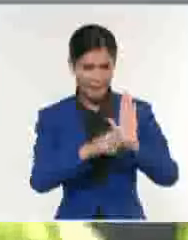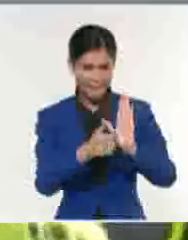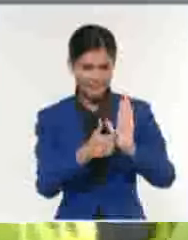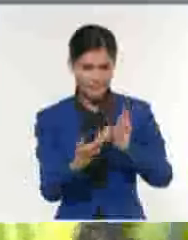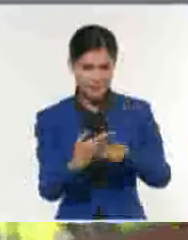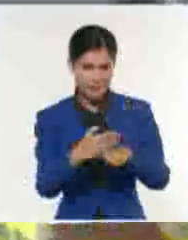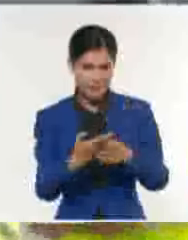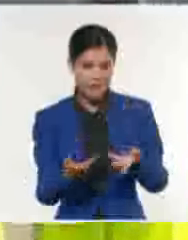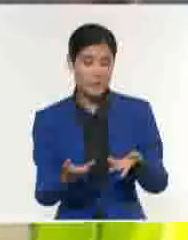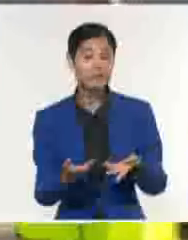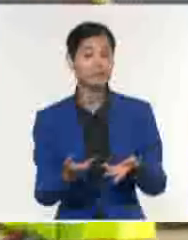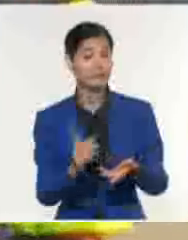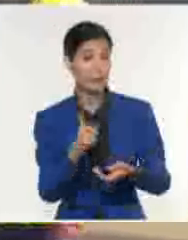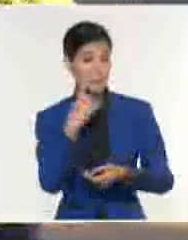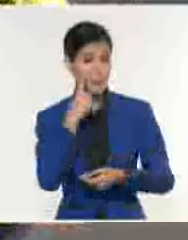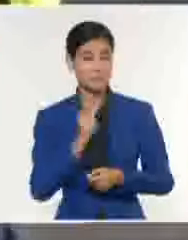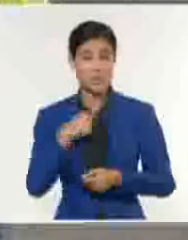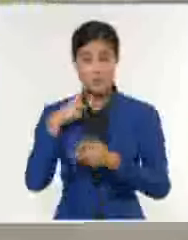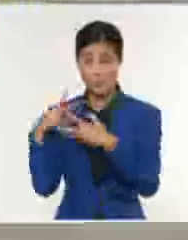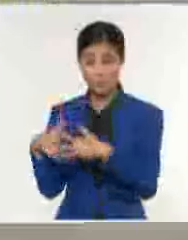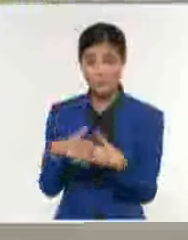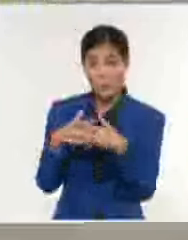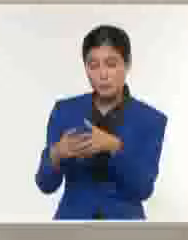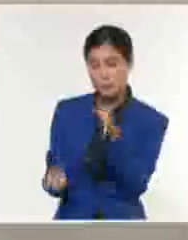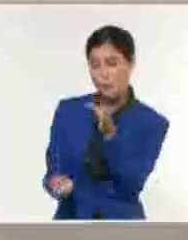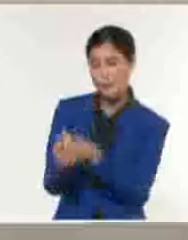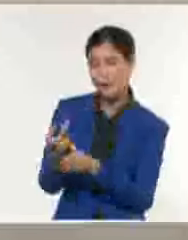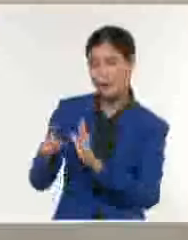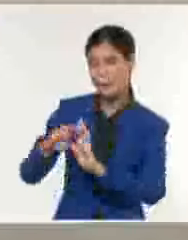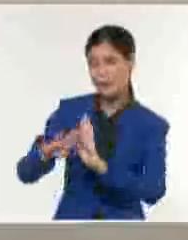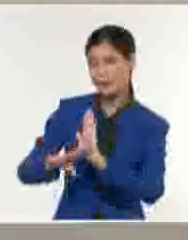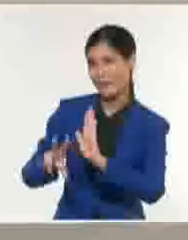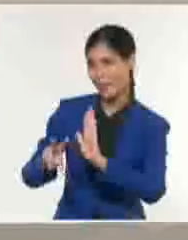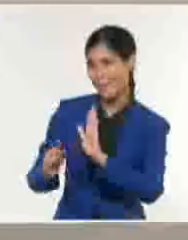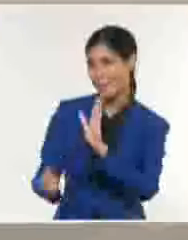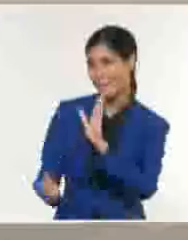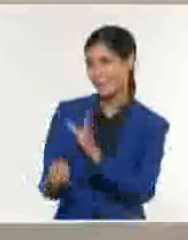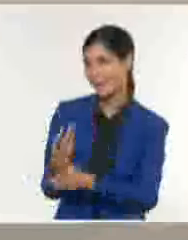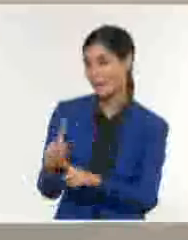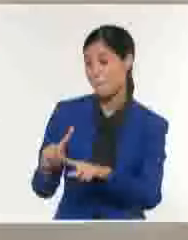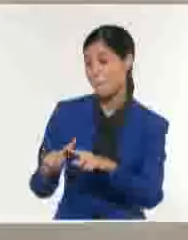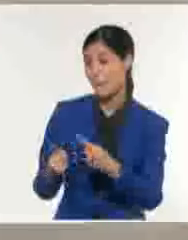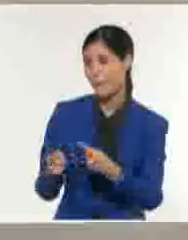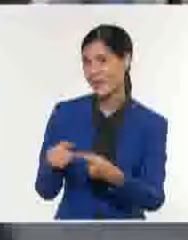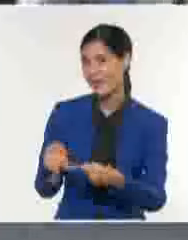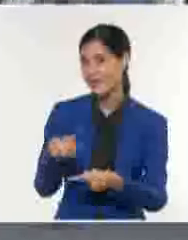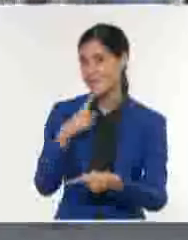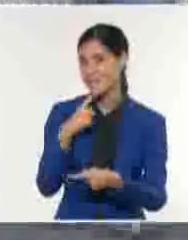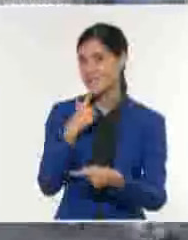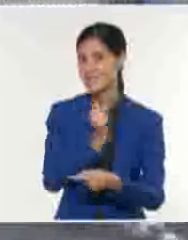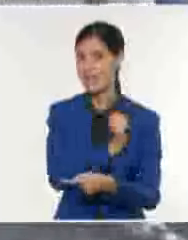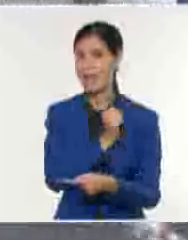interés estrecho, vil y vengativo de aquellos que han hecho fortuna y carrera política